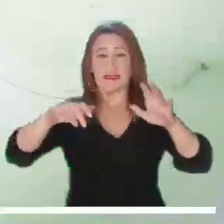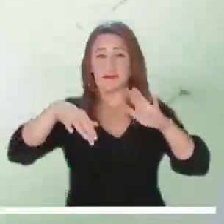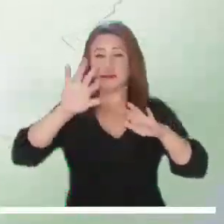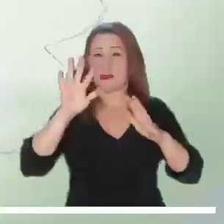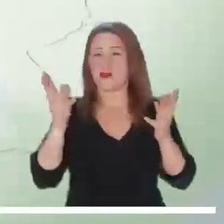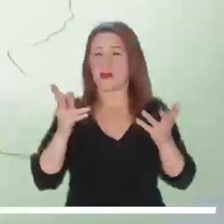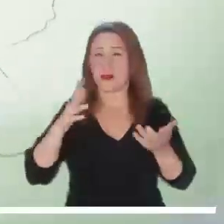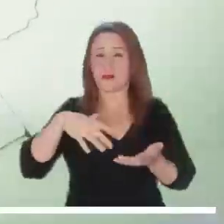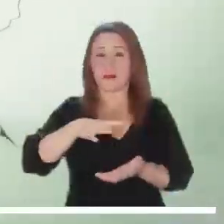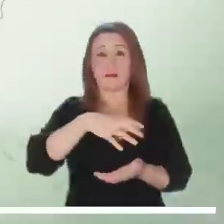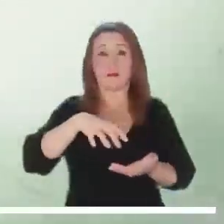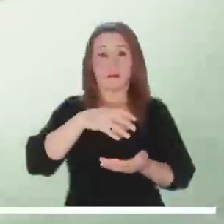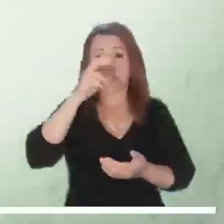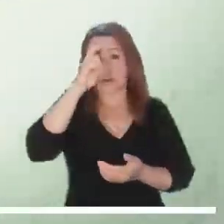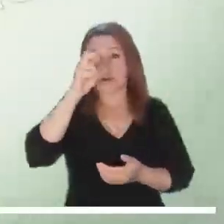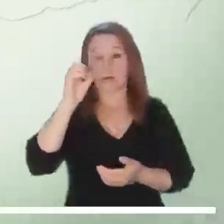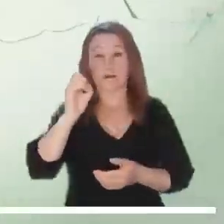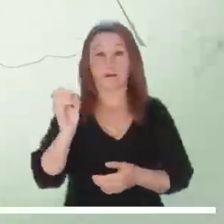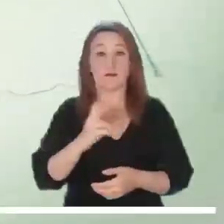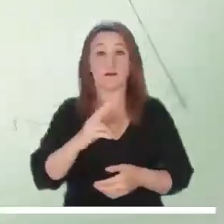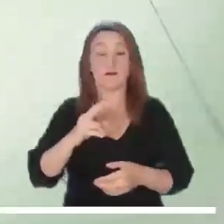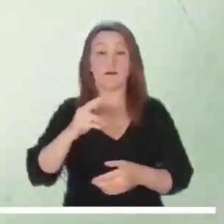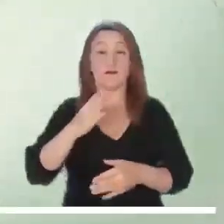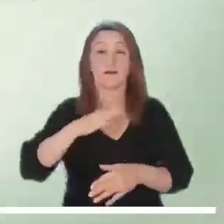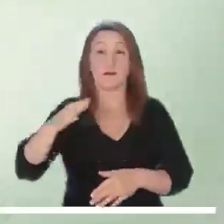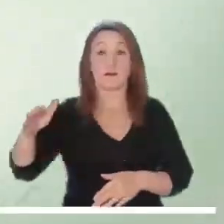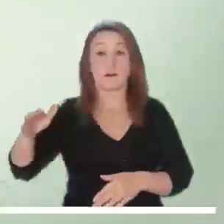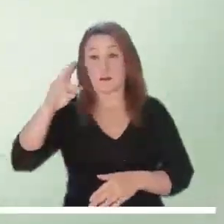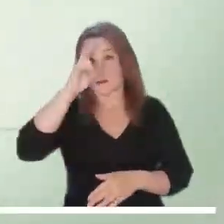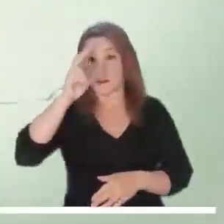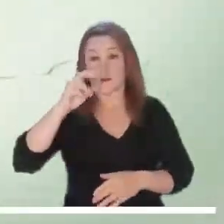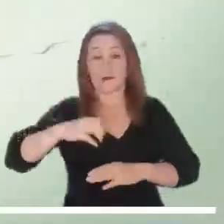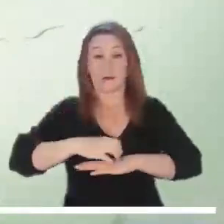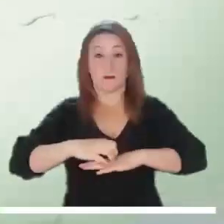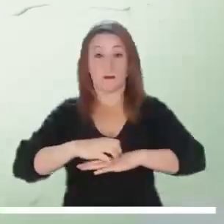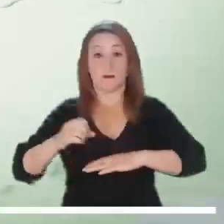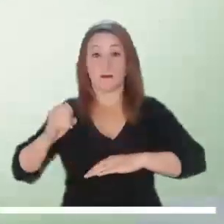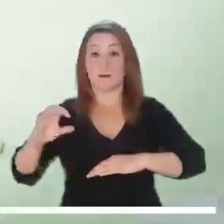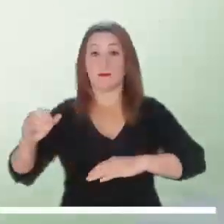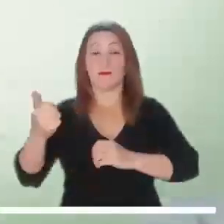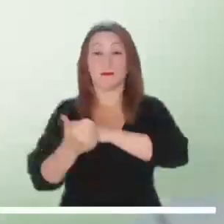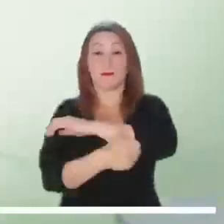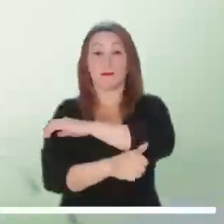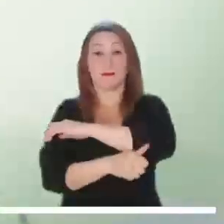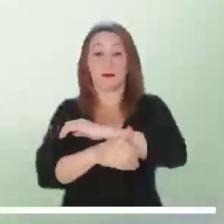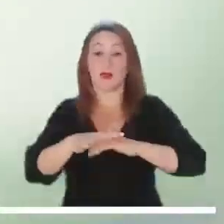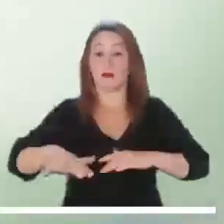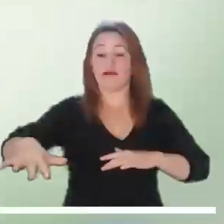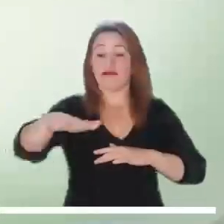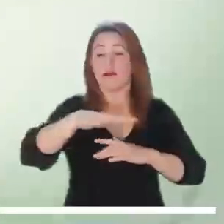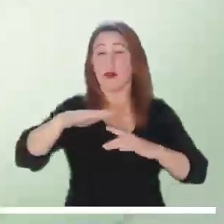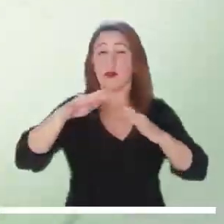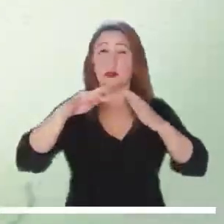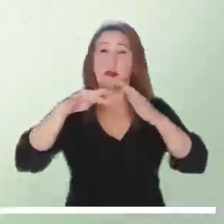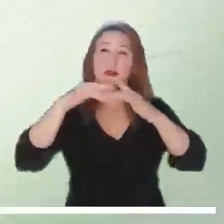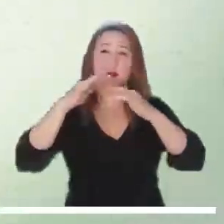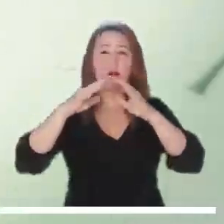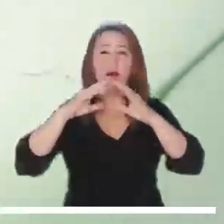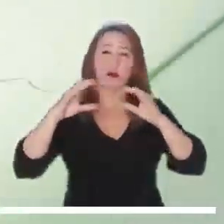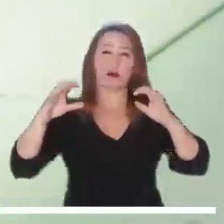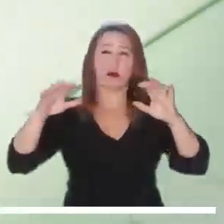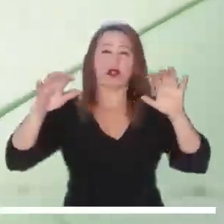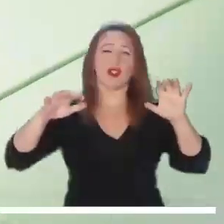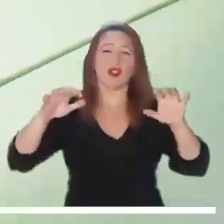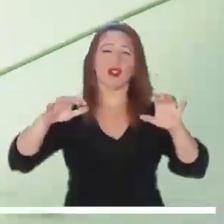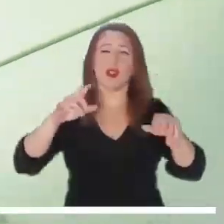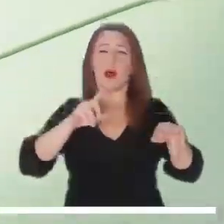Las lluvias de los Andes se concentrarían en Santander, nororiente de Antioquia, norte de Tolima y occidente de Boyacá. En el resto del área se